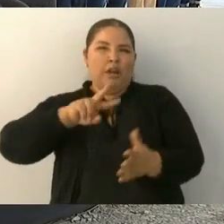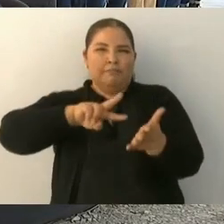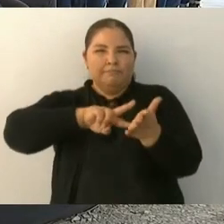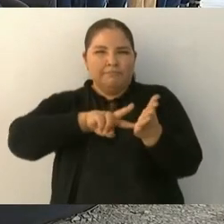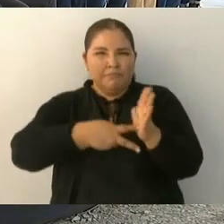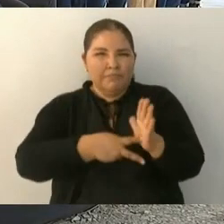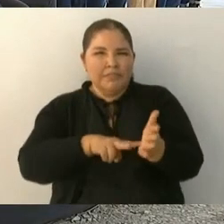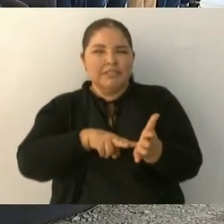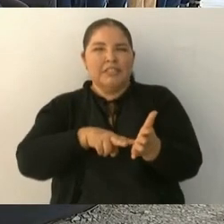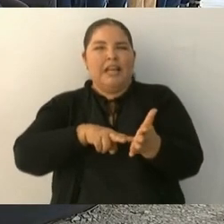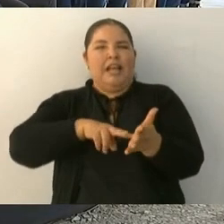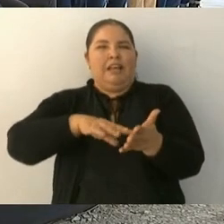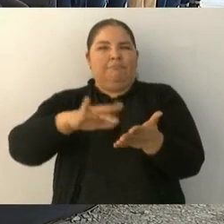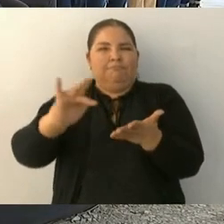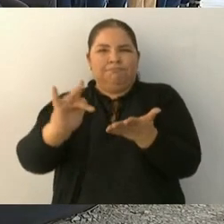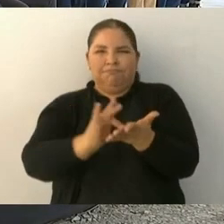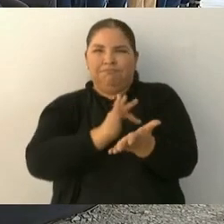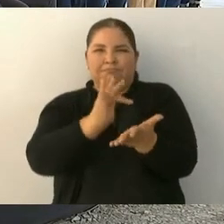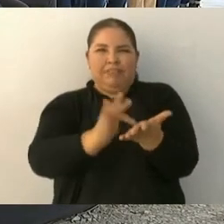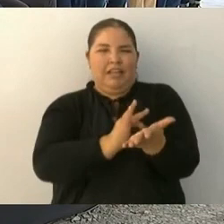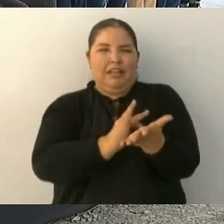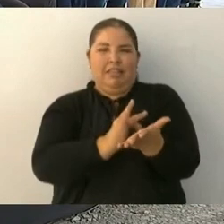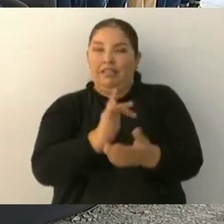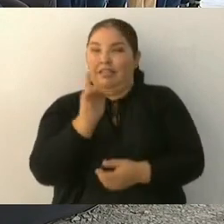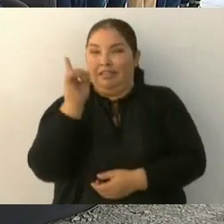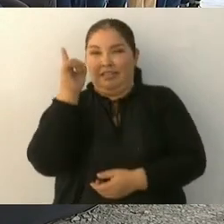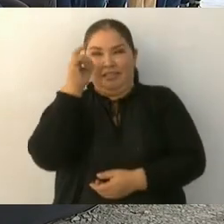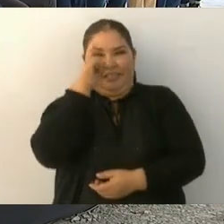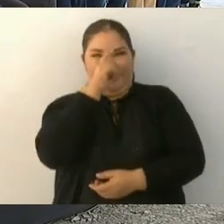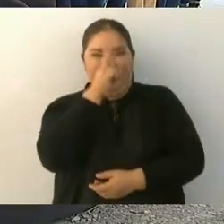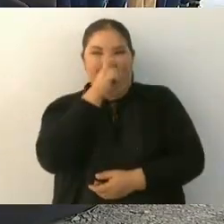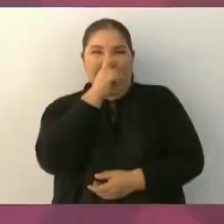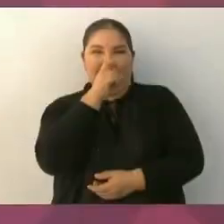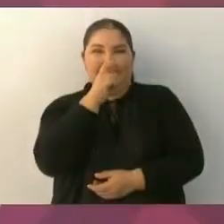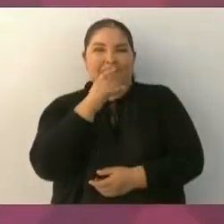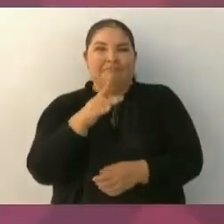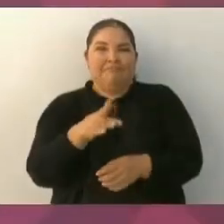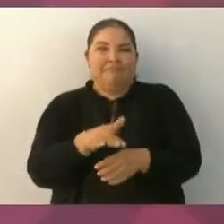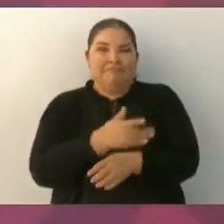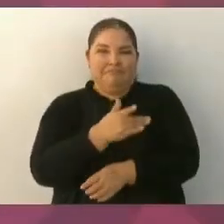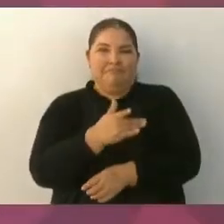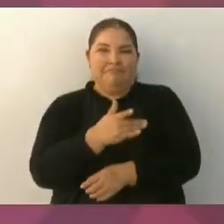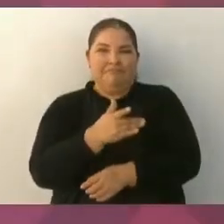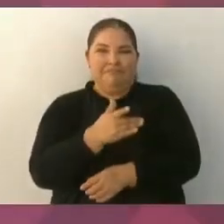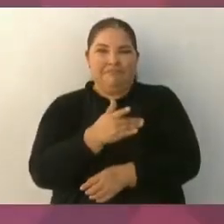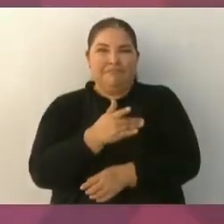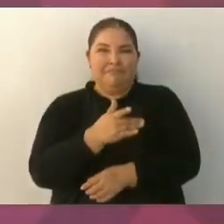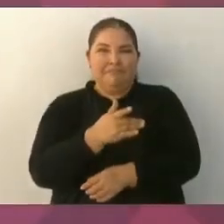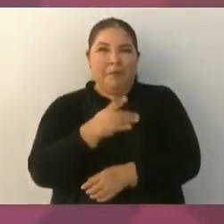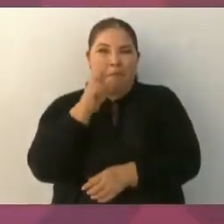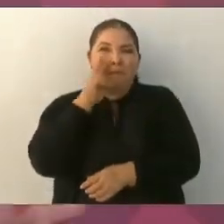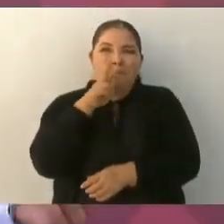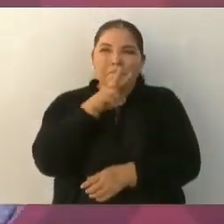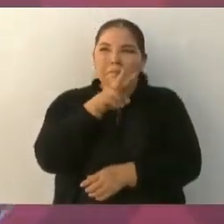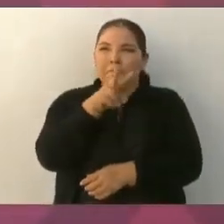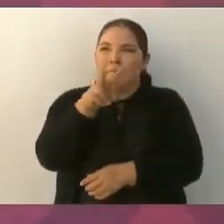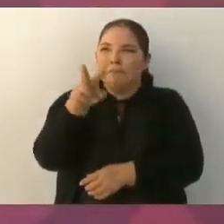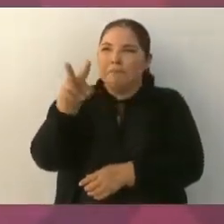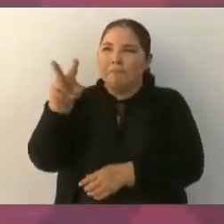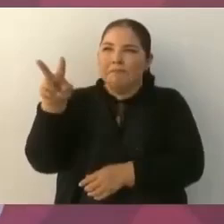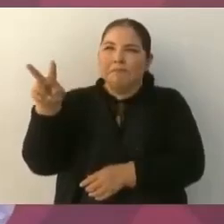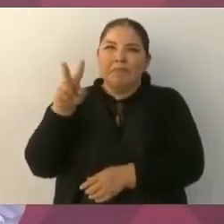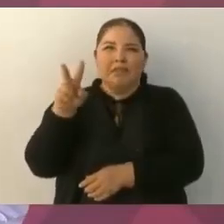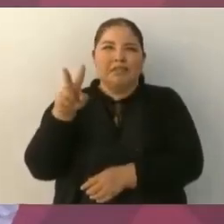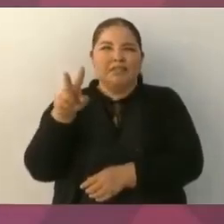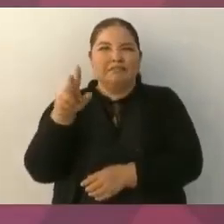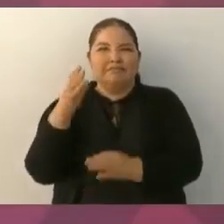apoyado, porque no fue fácil lo que estamos viendo aquí en la espalda de ustedes y al frente de